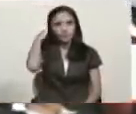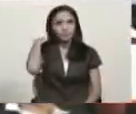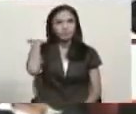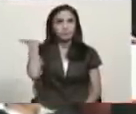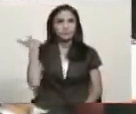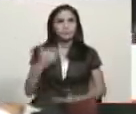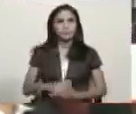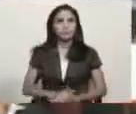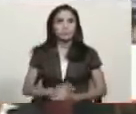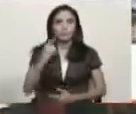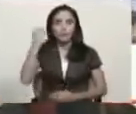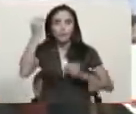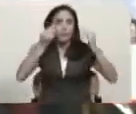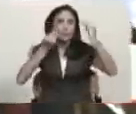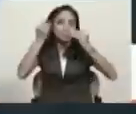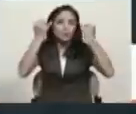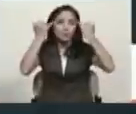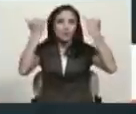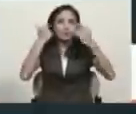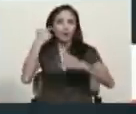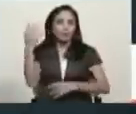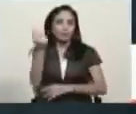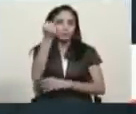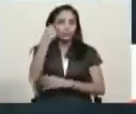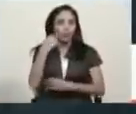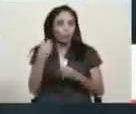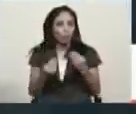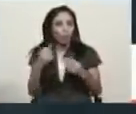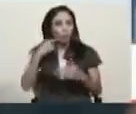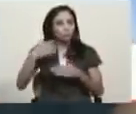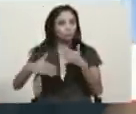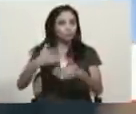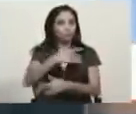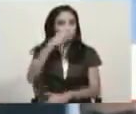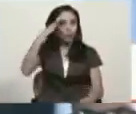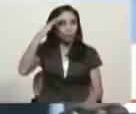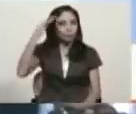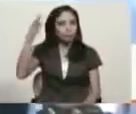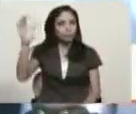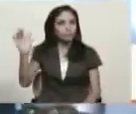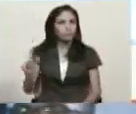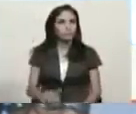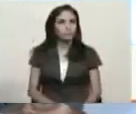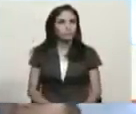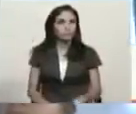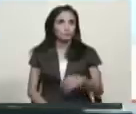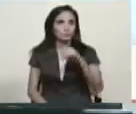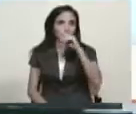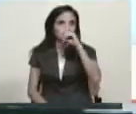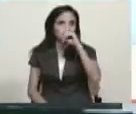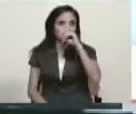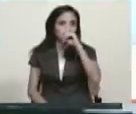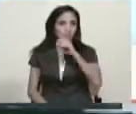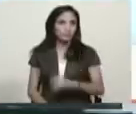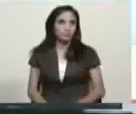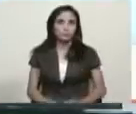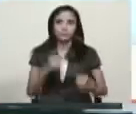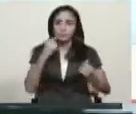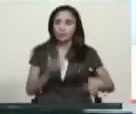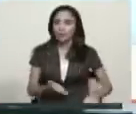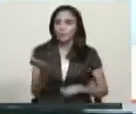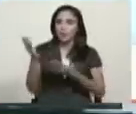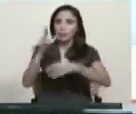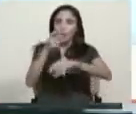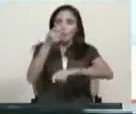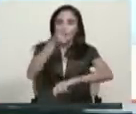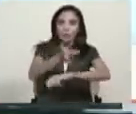Vamos a pensar en los sueños grandes. Aquí están los médicos y